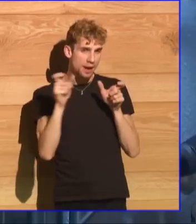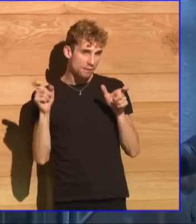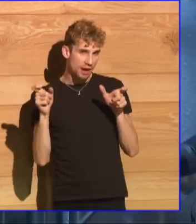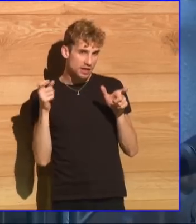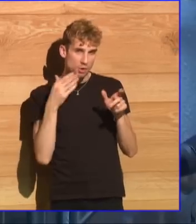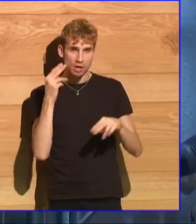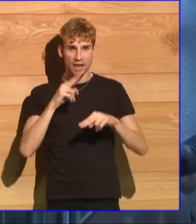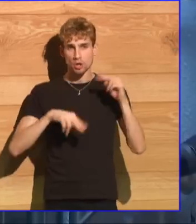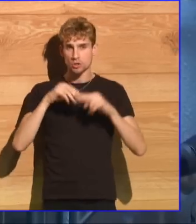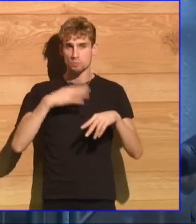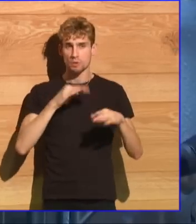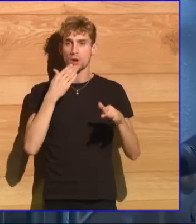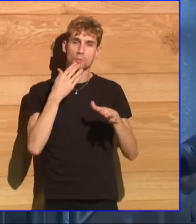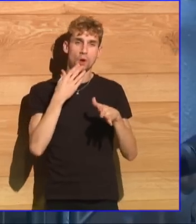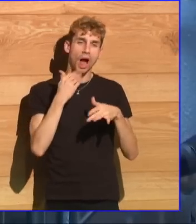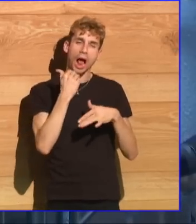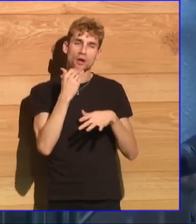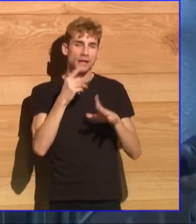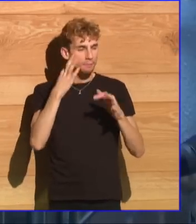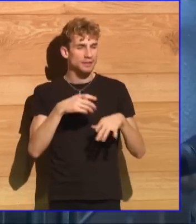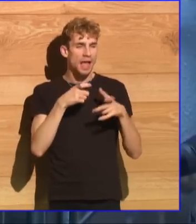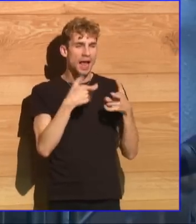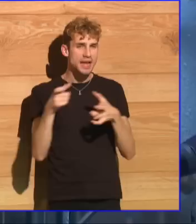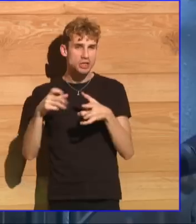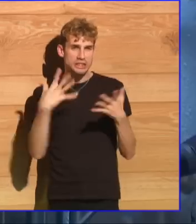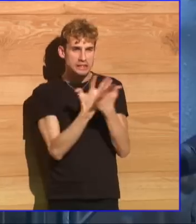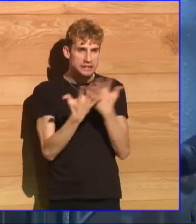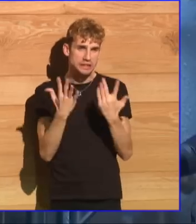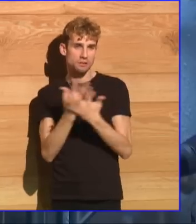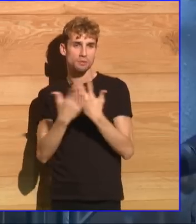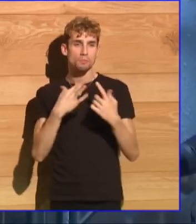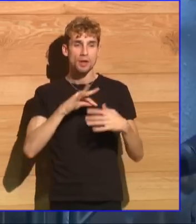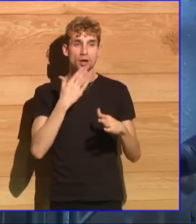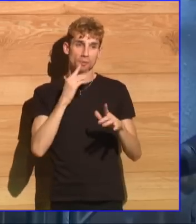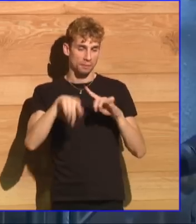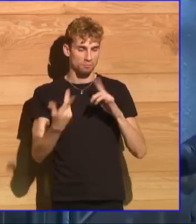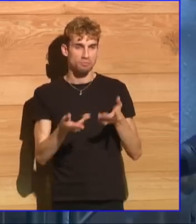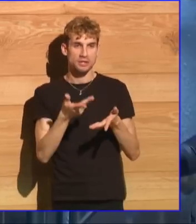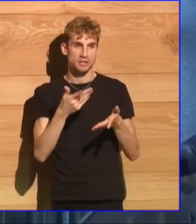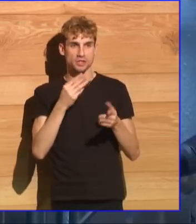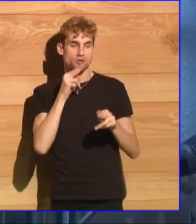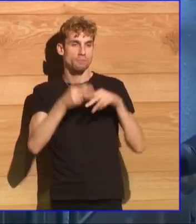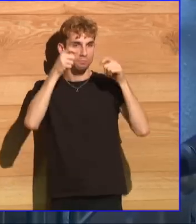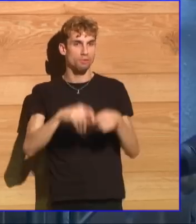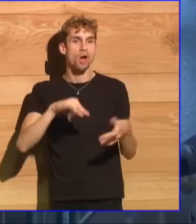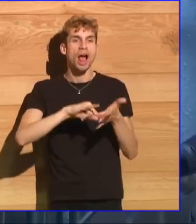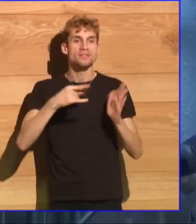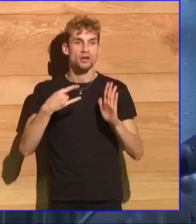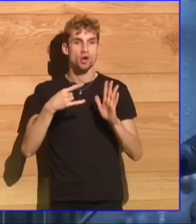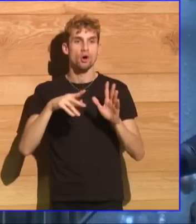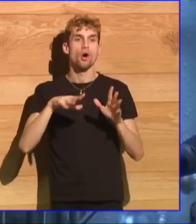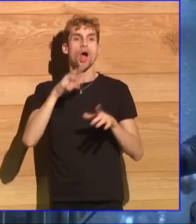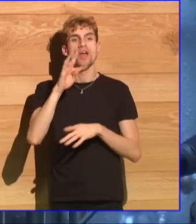por la fusión de una gran cantidad de géneros, lo que luego se conocería efectivamente como tecnothriller, y que